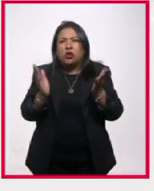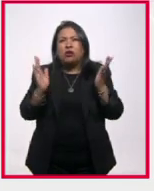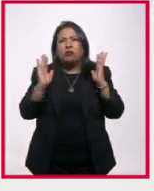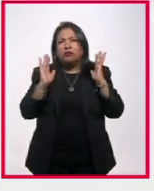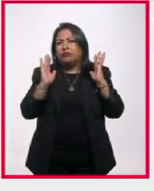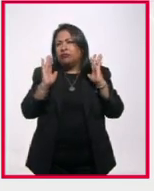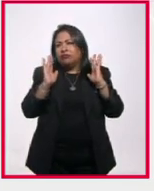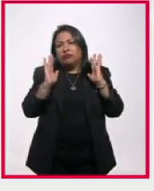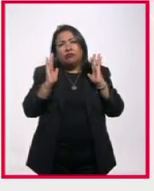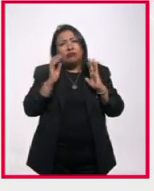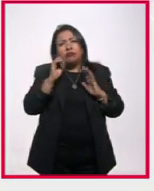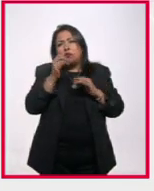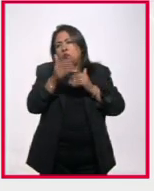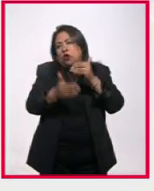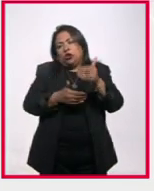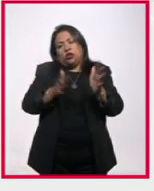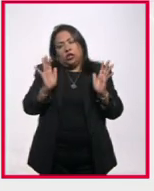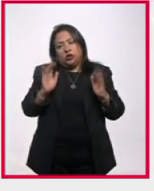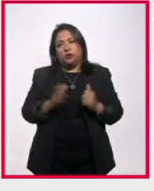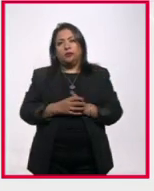Sí, es todo un proceso.